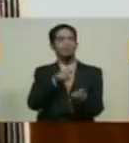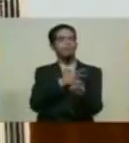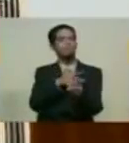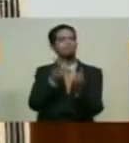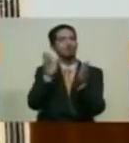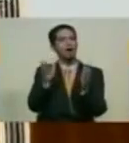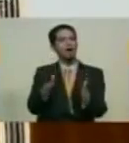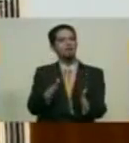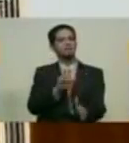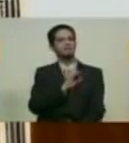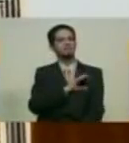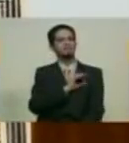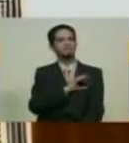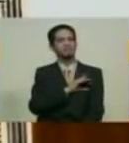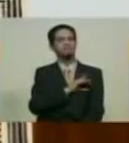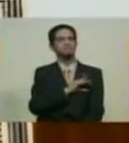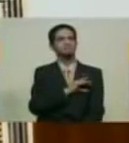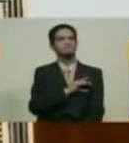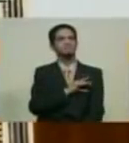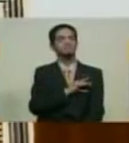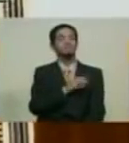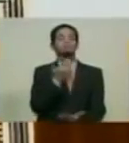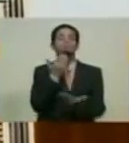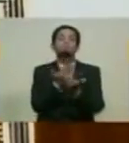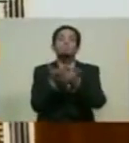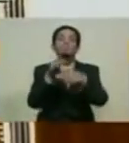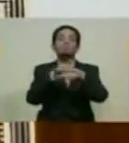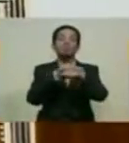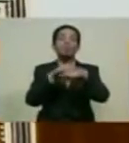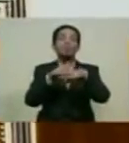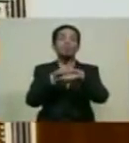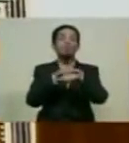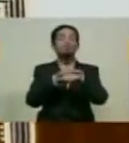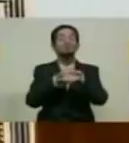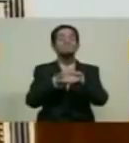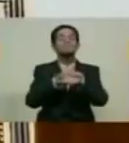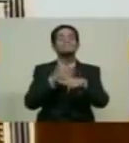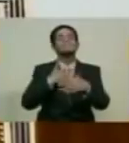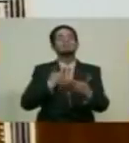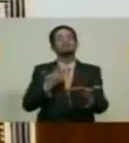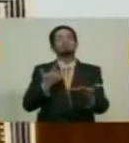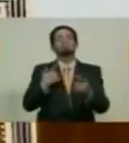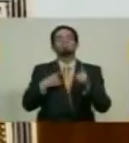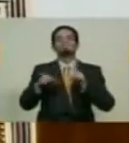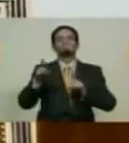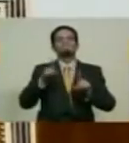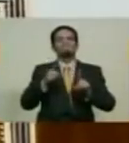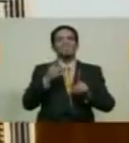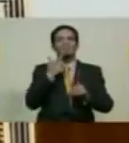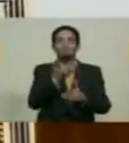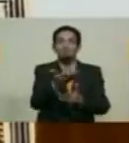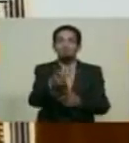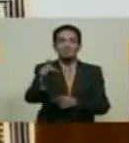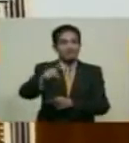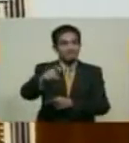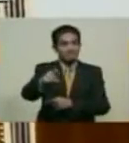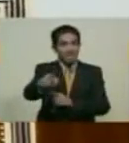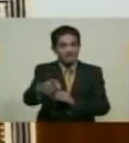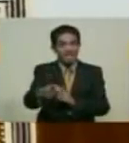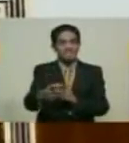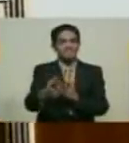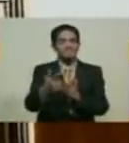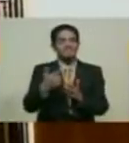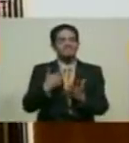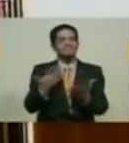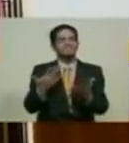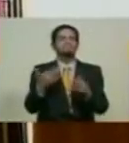más, les pido excusas si no estuve con ustedes cuando me necesitaron. Les digo